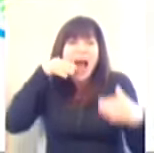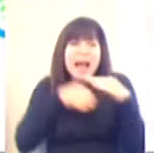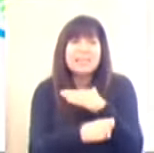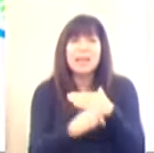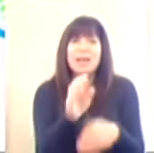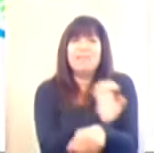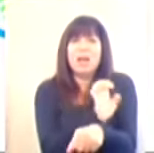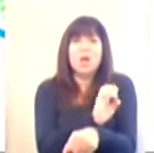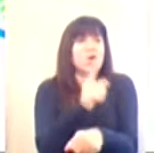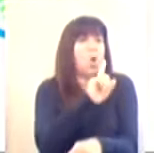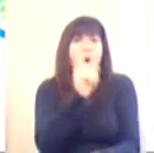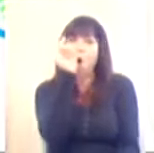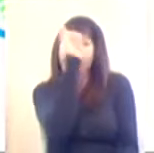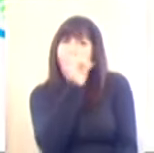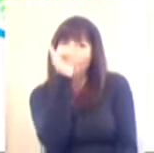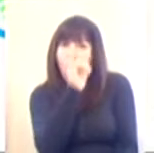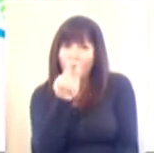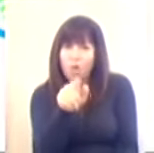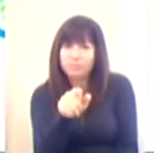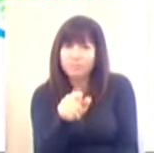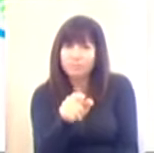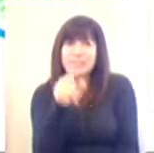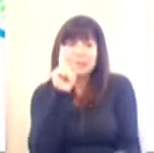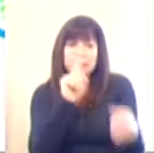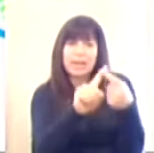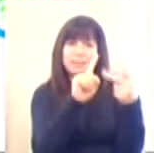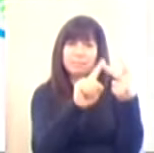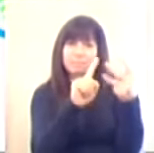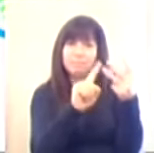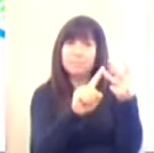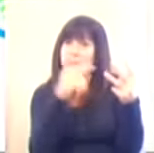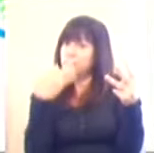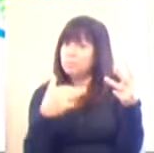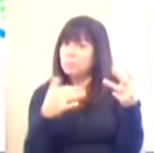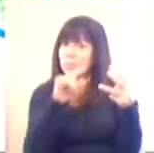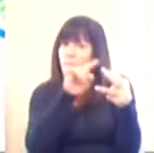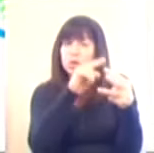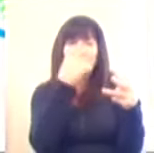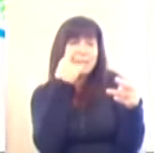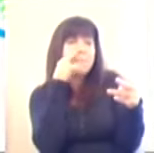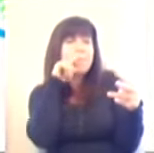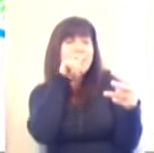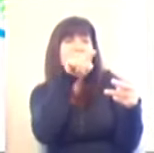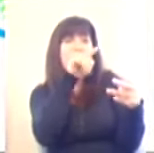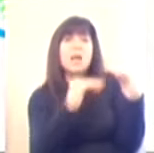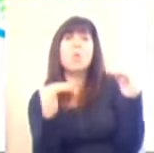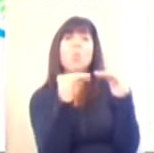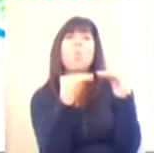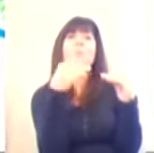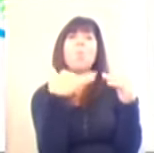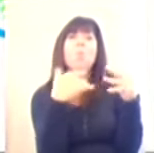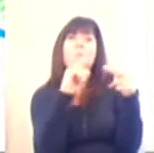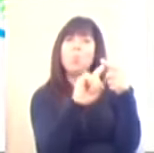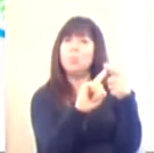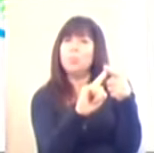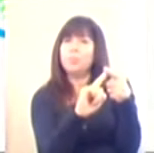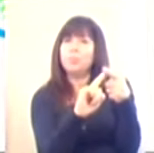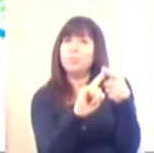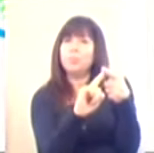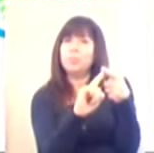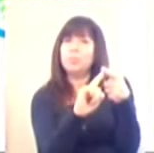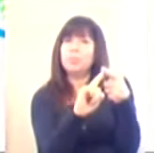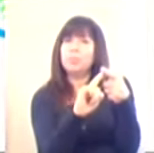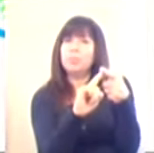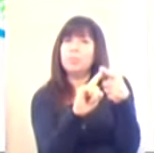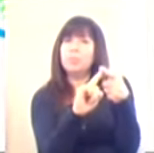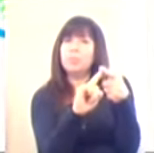contaminante. Pero eso tiene tres dimensiones que hay que mirarlas en igual importancia. Por un lado, están las emisiones